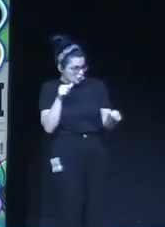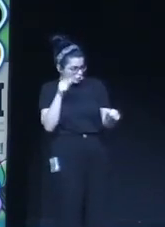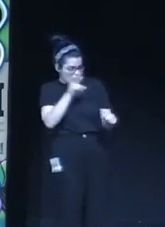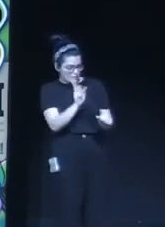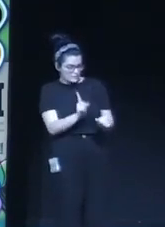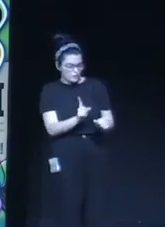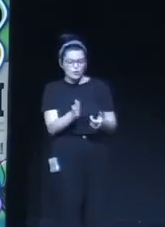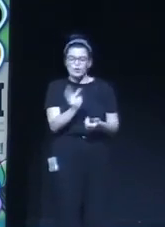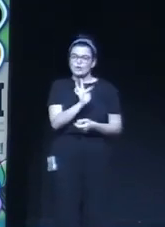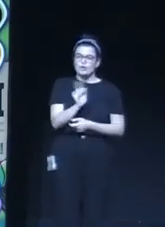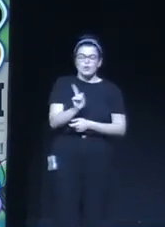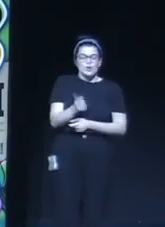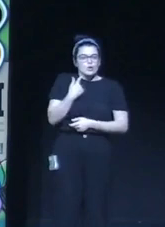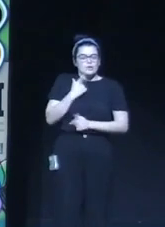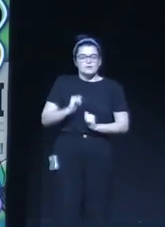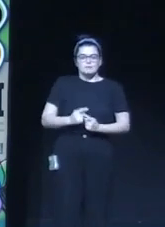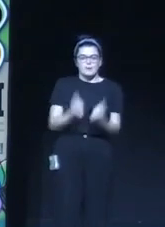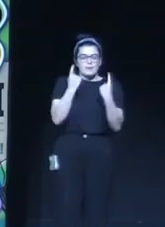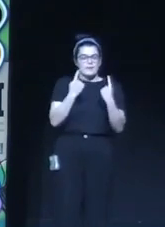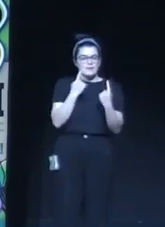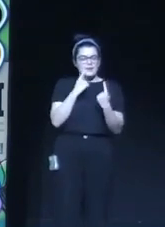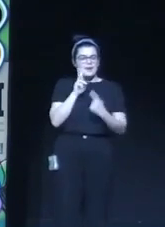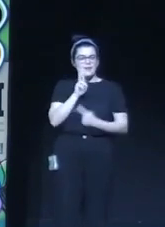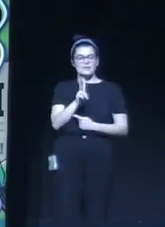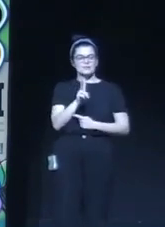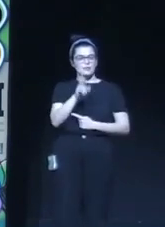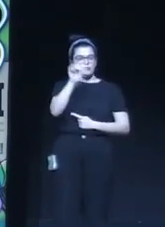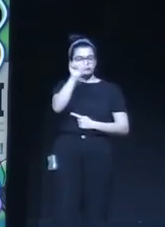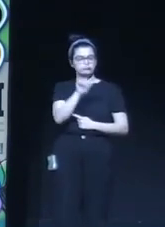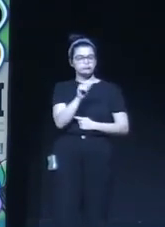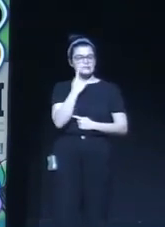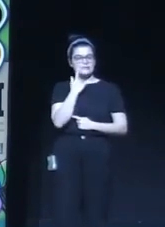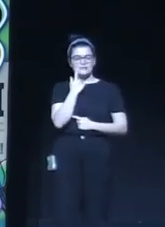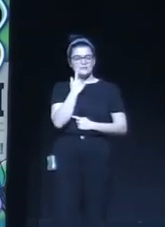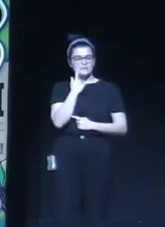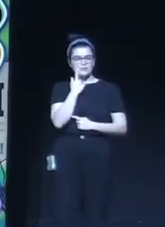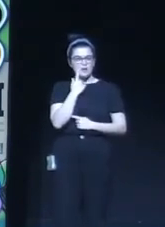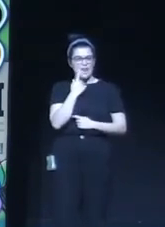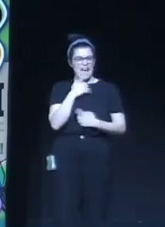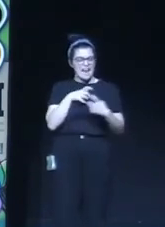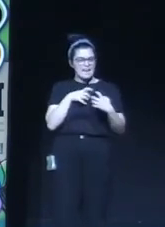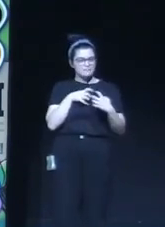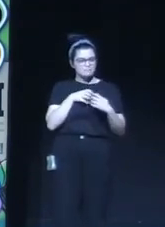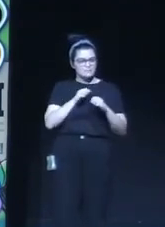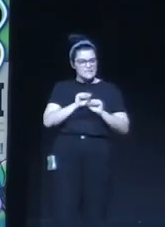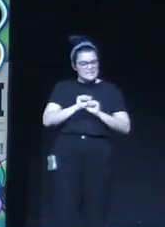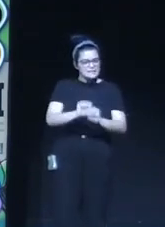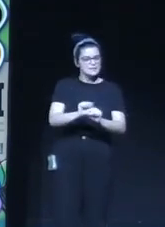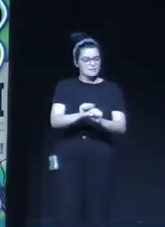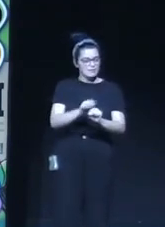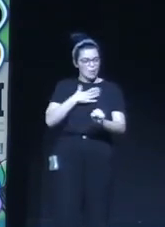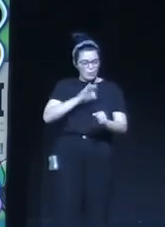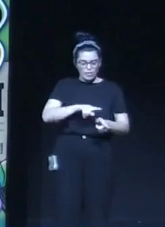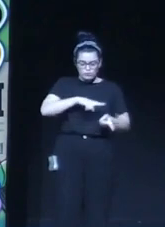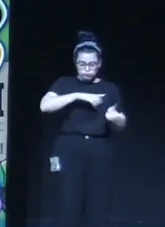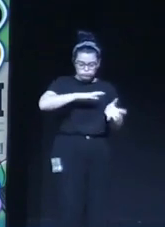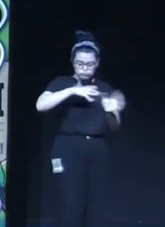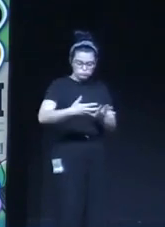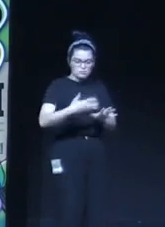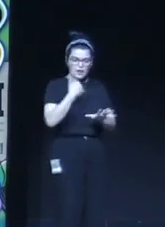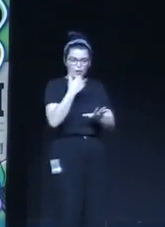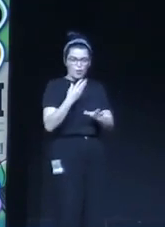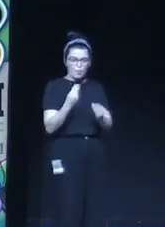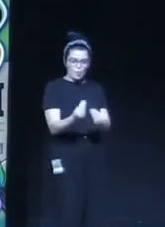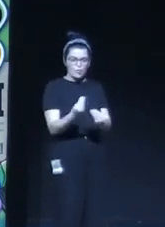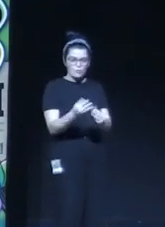ha parecido tan bonito que la resistencia puede hacer cosas buenas, porque con frecuencia no pasa